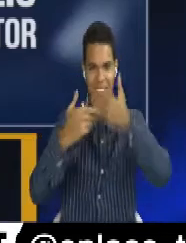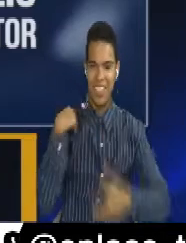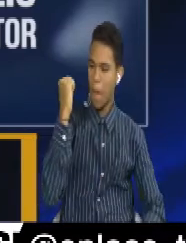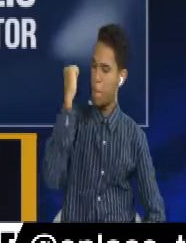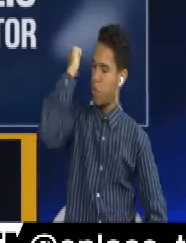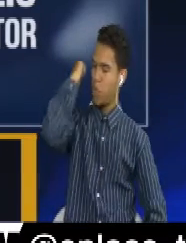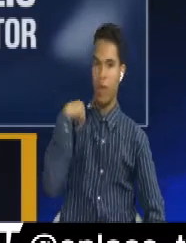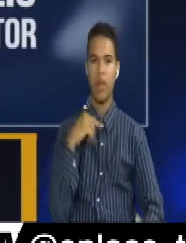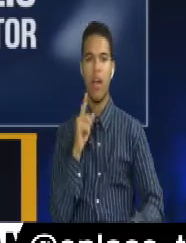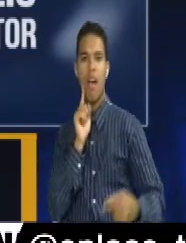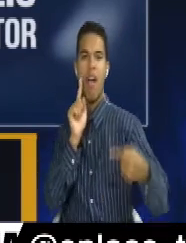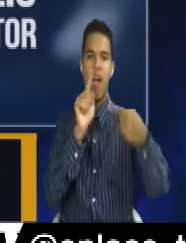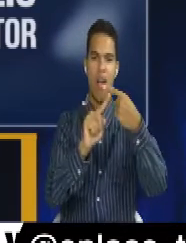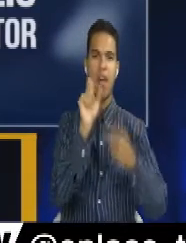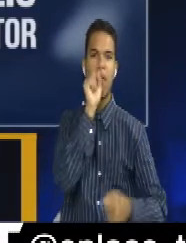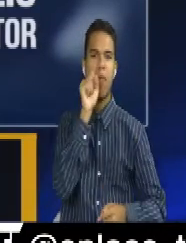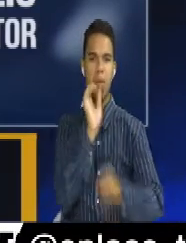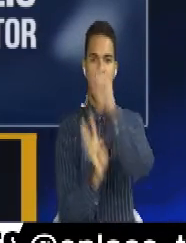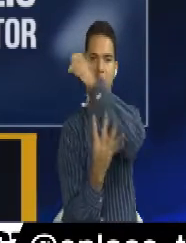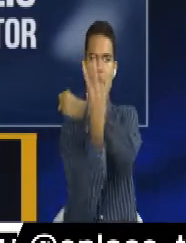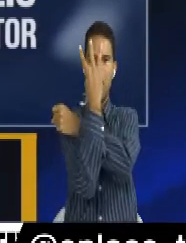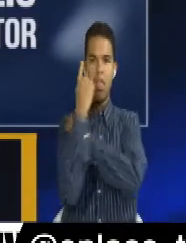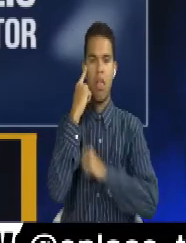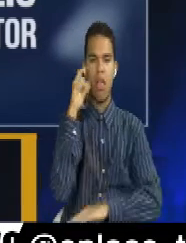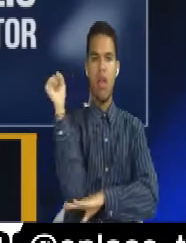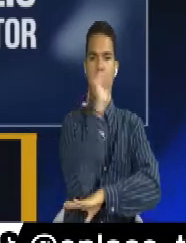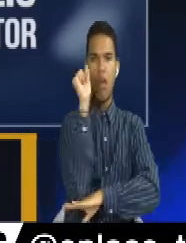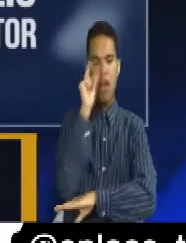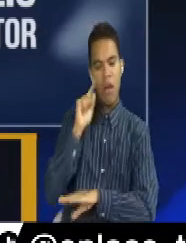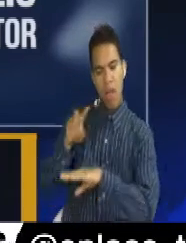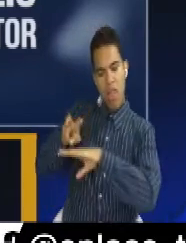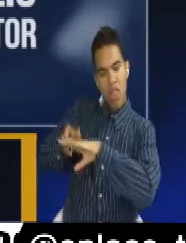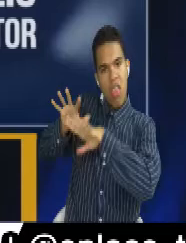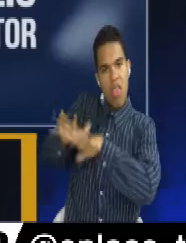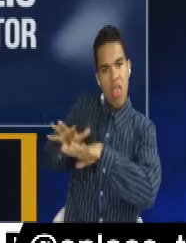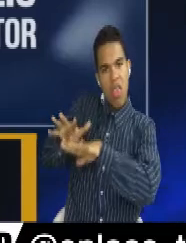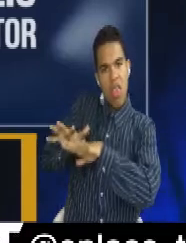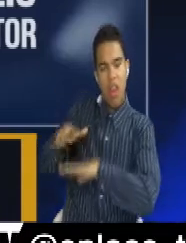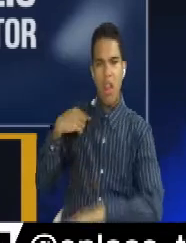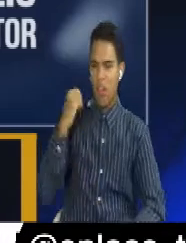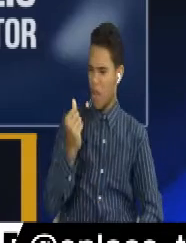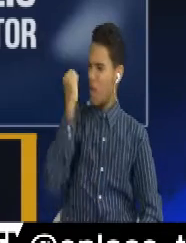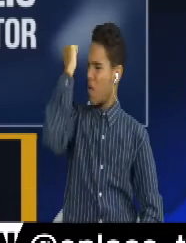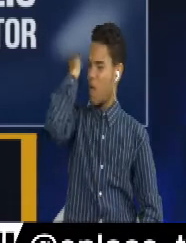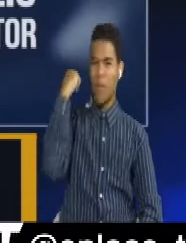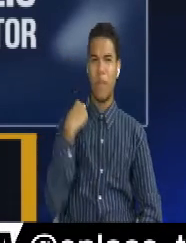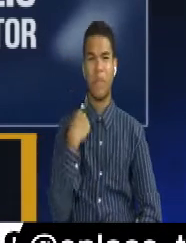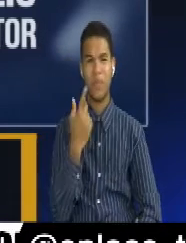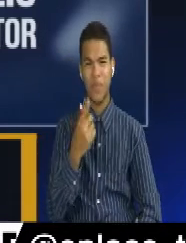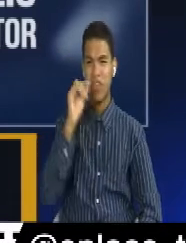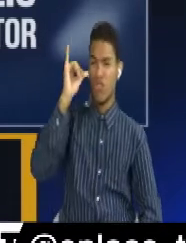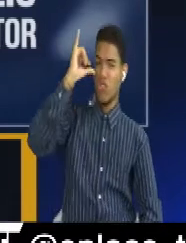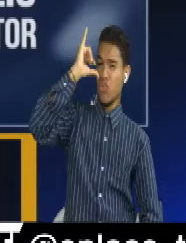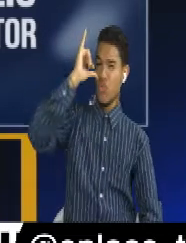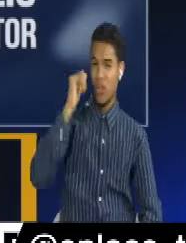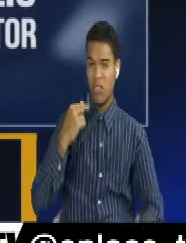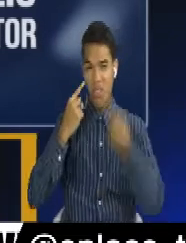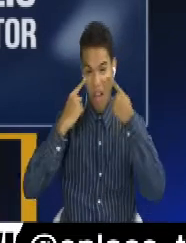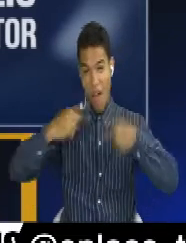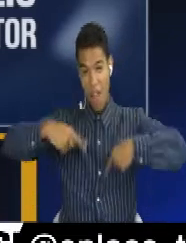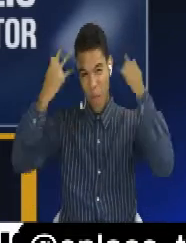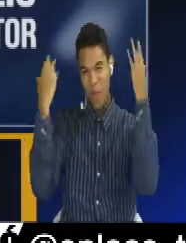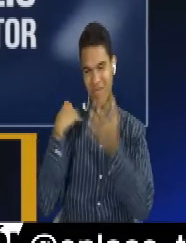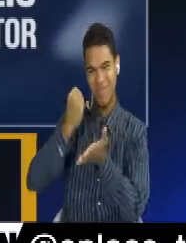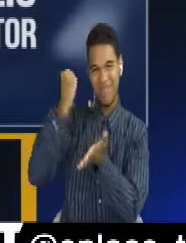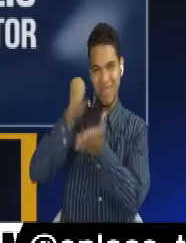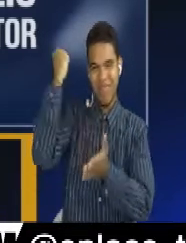mañana. Y por regular vienen productos como gaseosa, la reconocida en este país de gaseosa, y otros productos